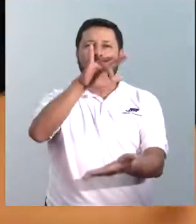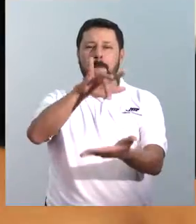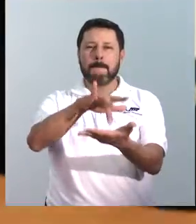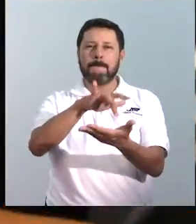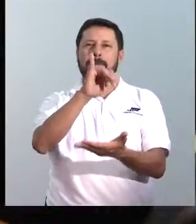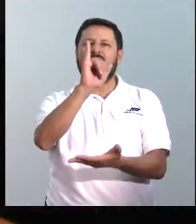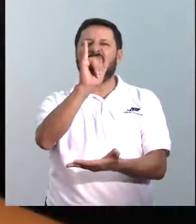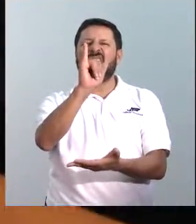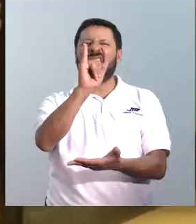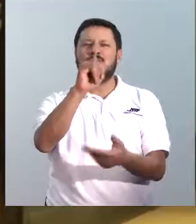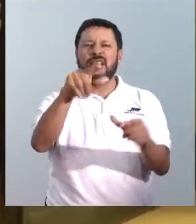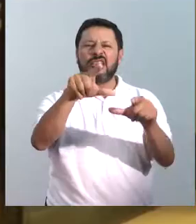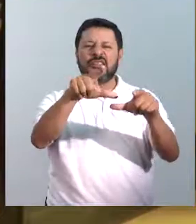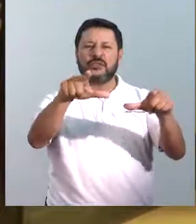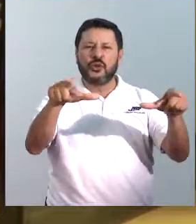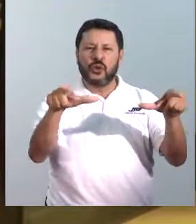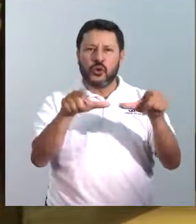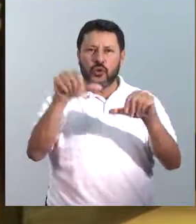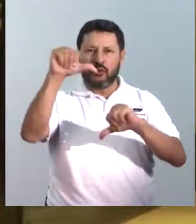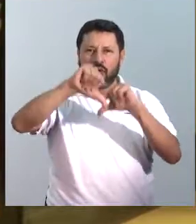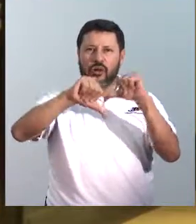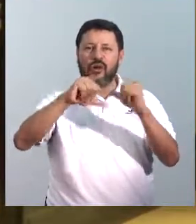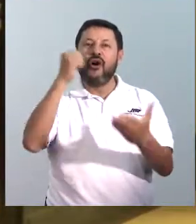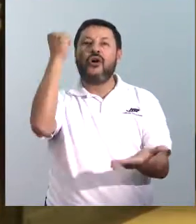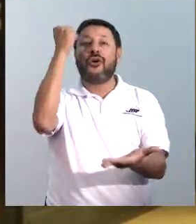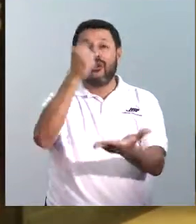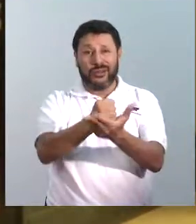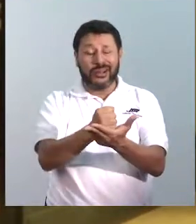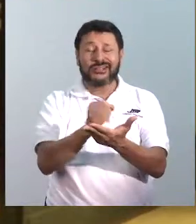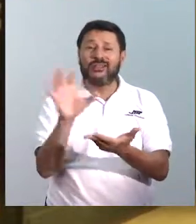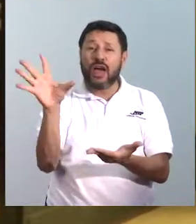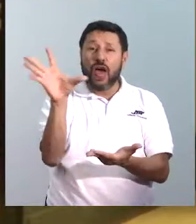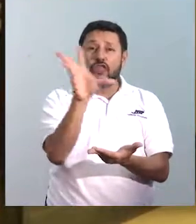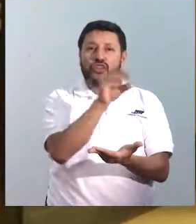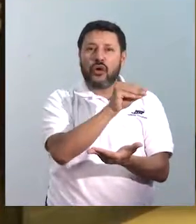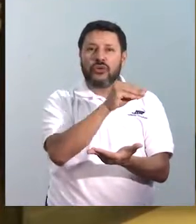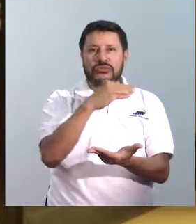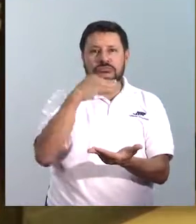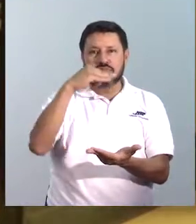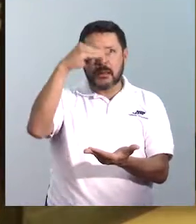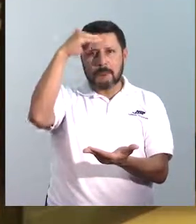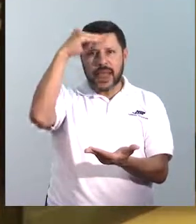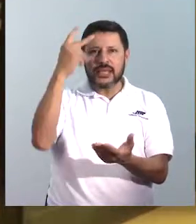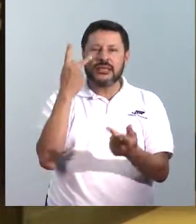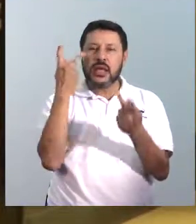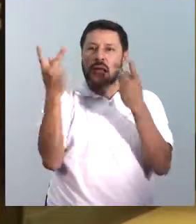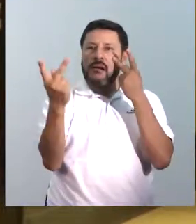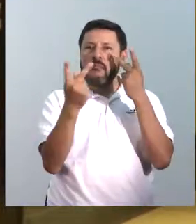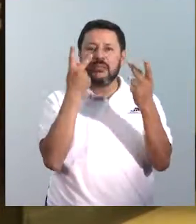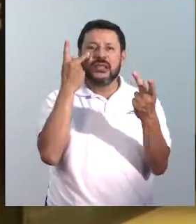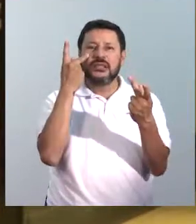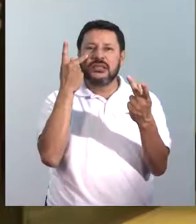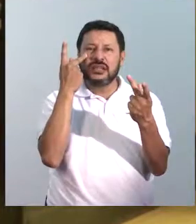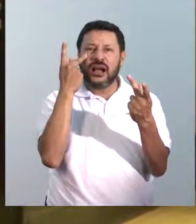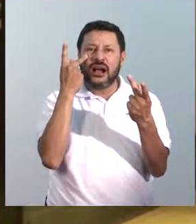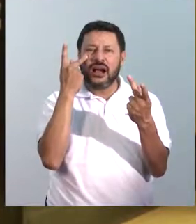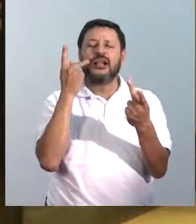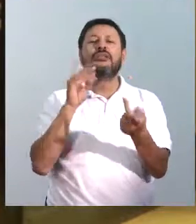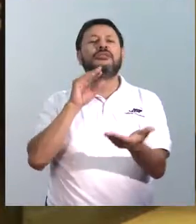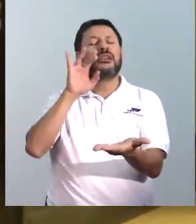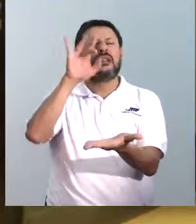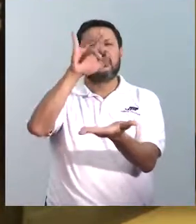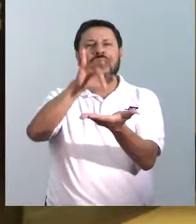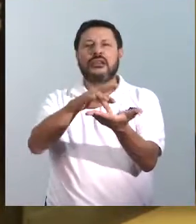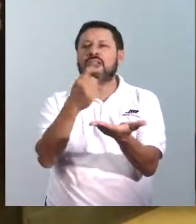Parque I, yo creo que debería ser un tour, por así llamarlo, obligatorio para todo el que